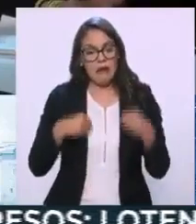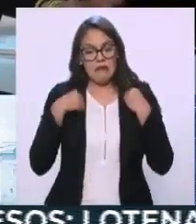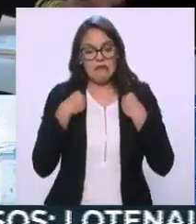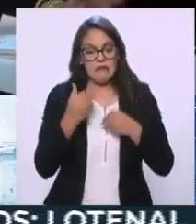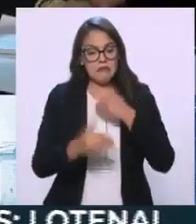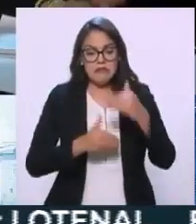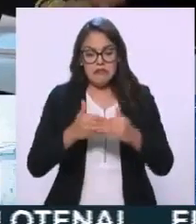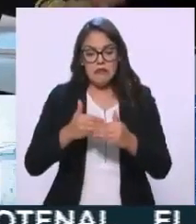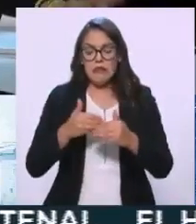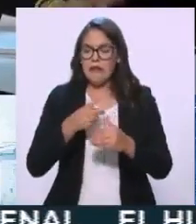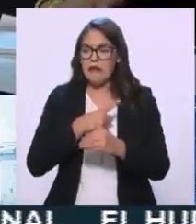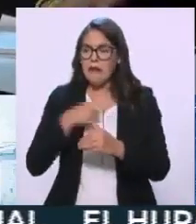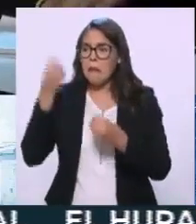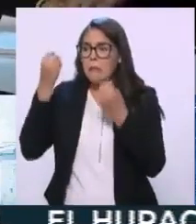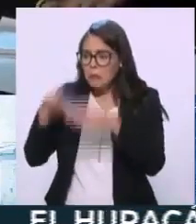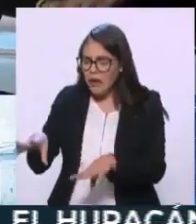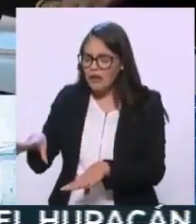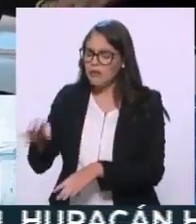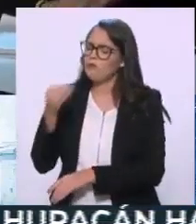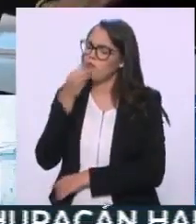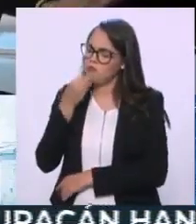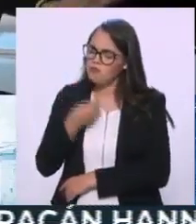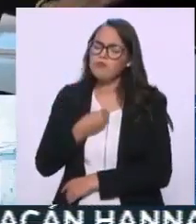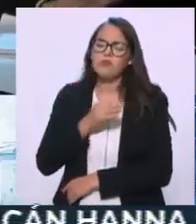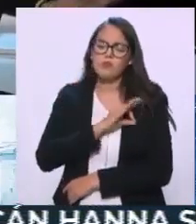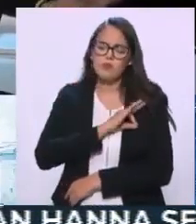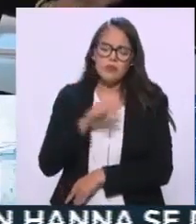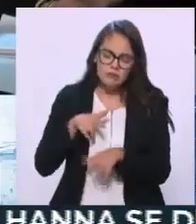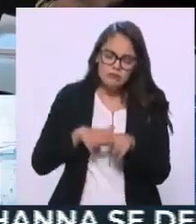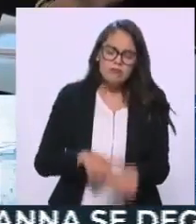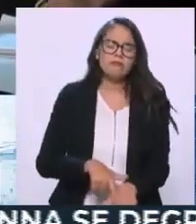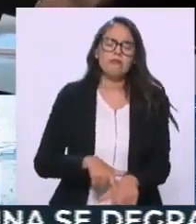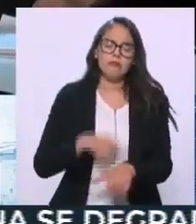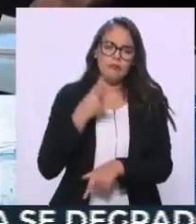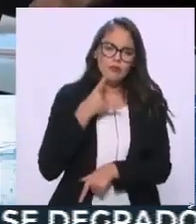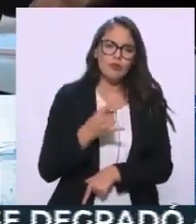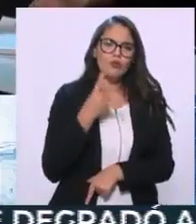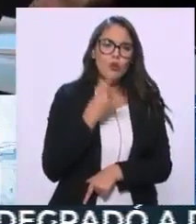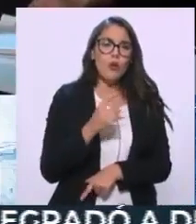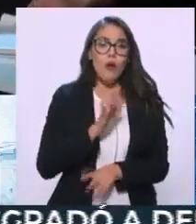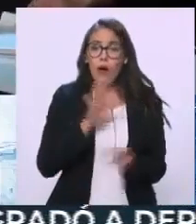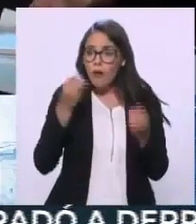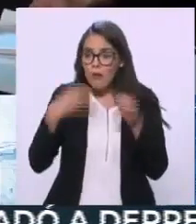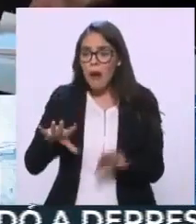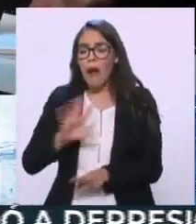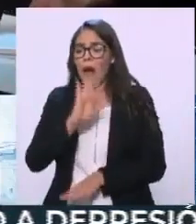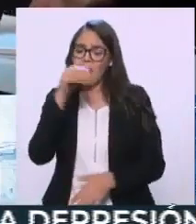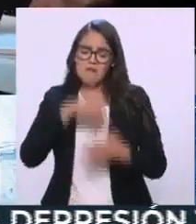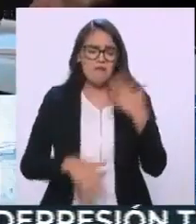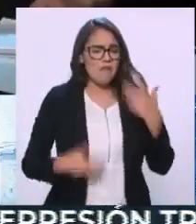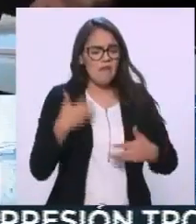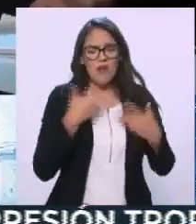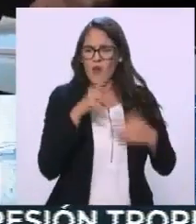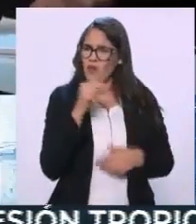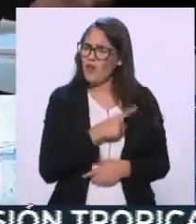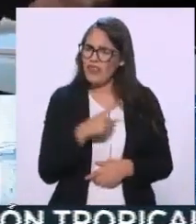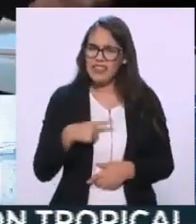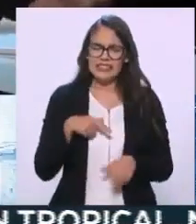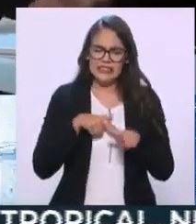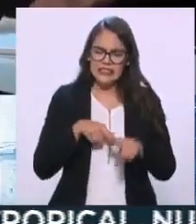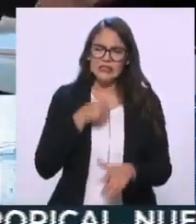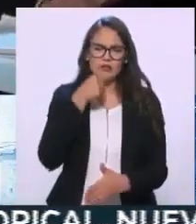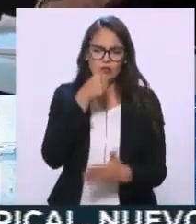como si no supiera vivir, pero no hay que identificarse a la pérdida. Hay que insistir, e insistir, como dije